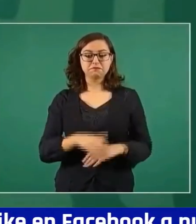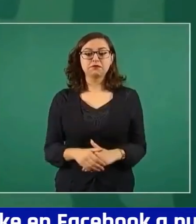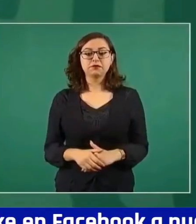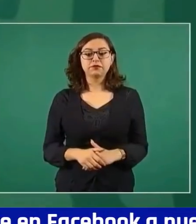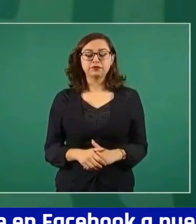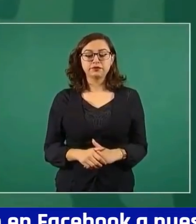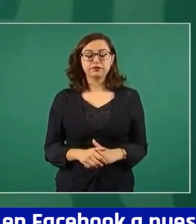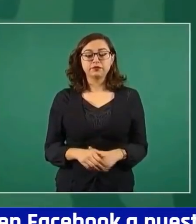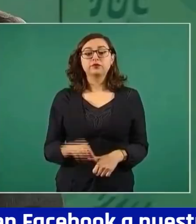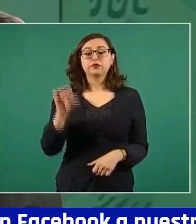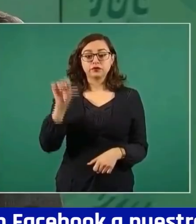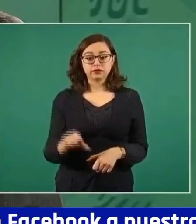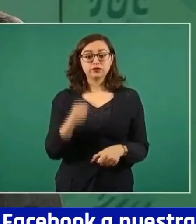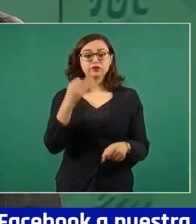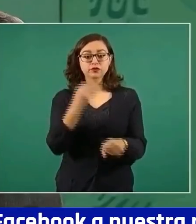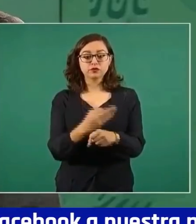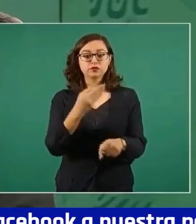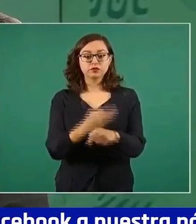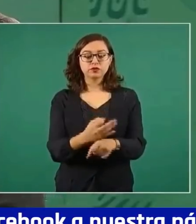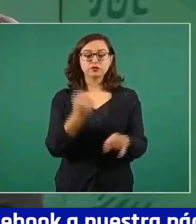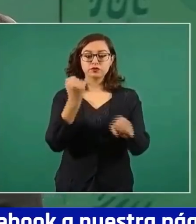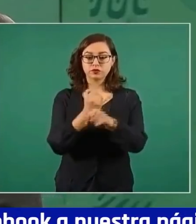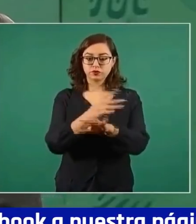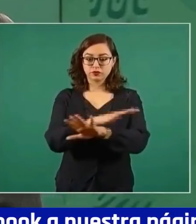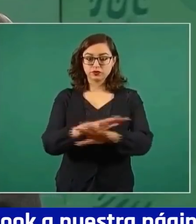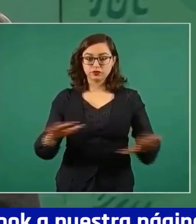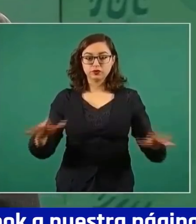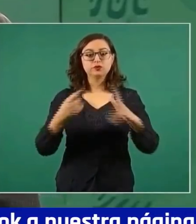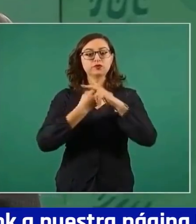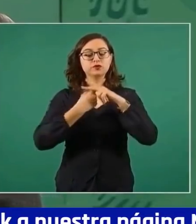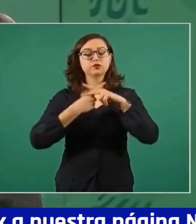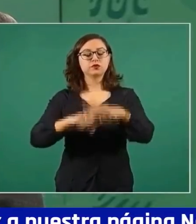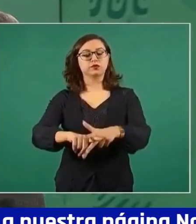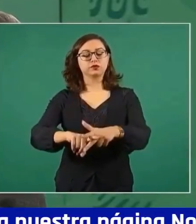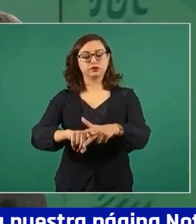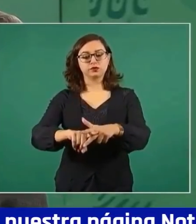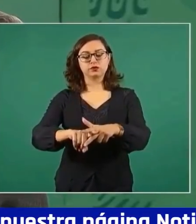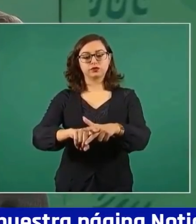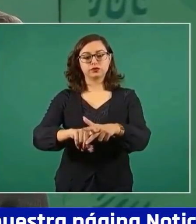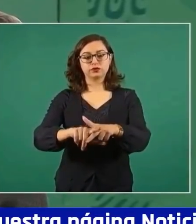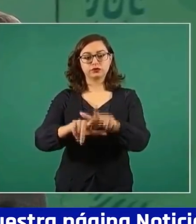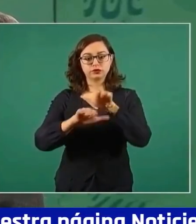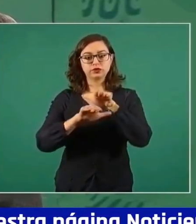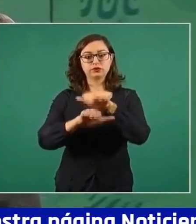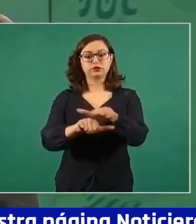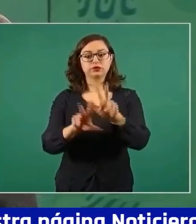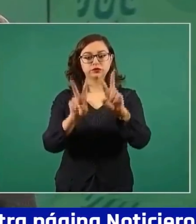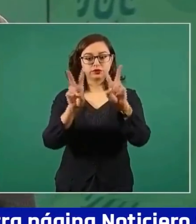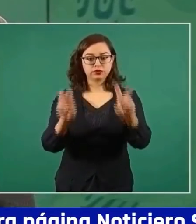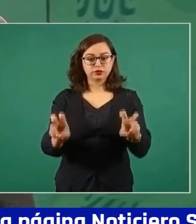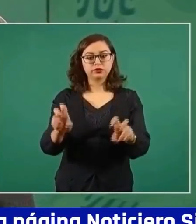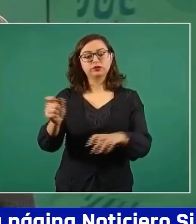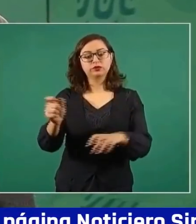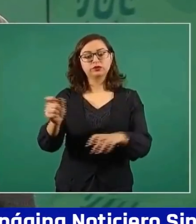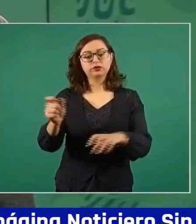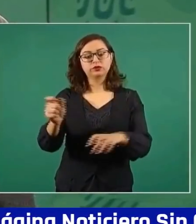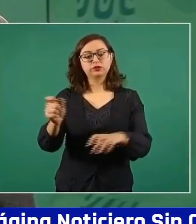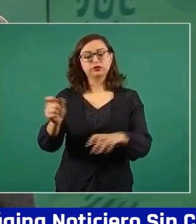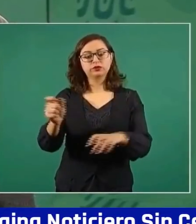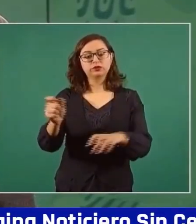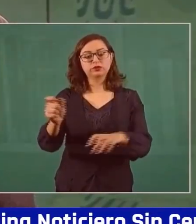empezar de esa manera, informando sobre la compra de los